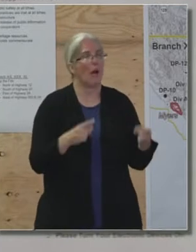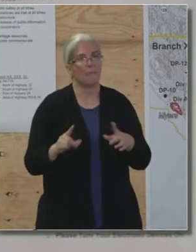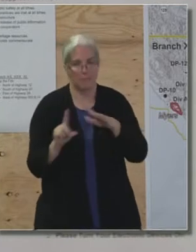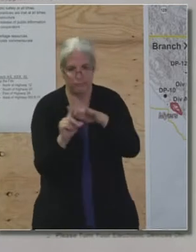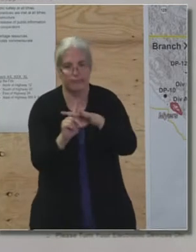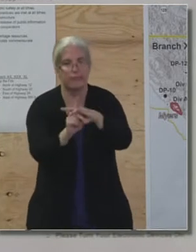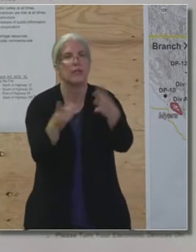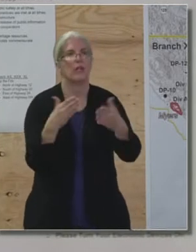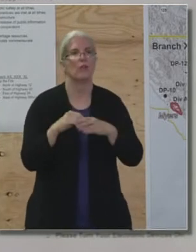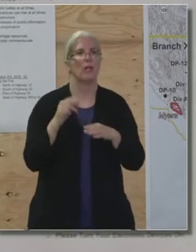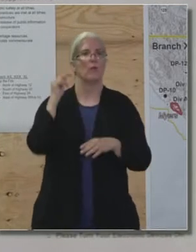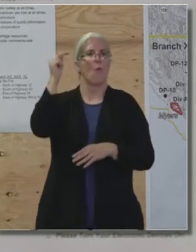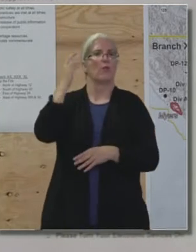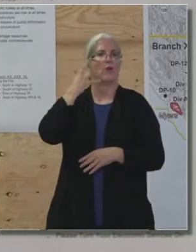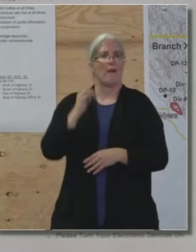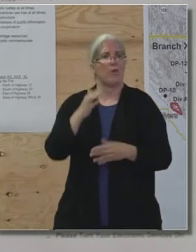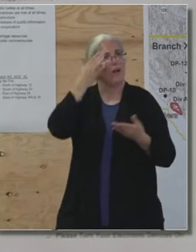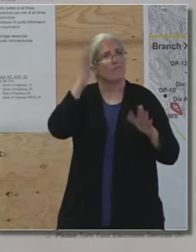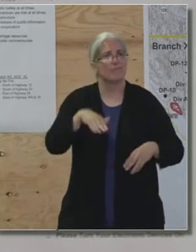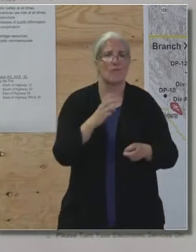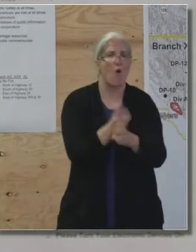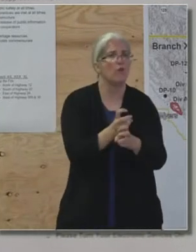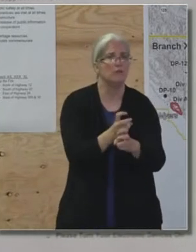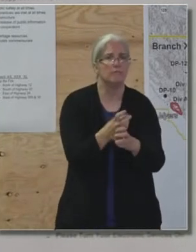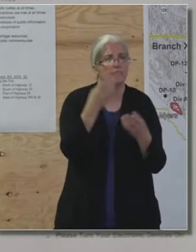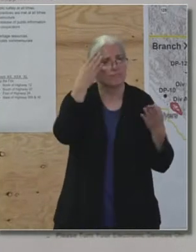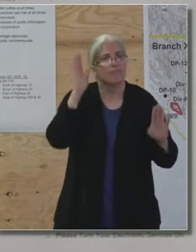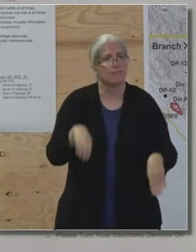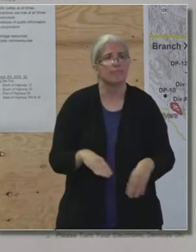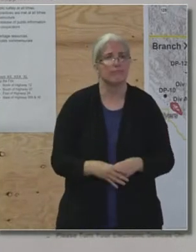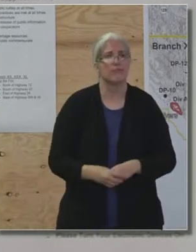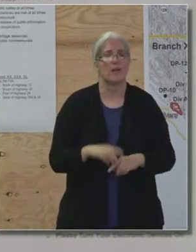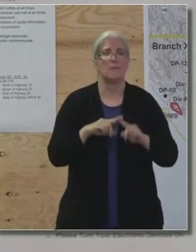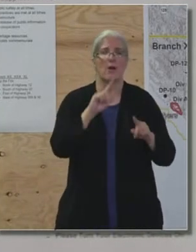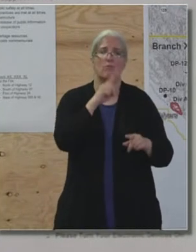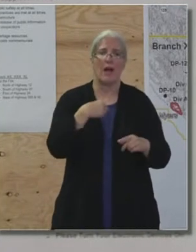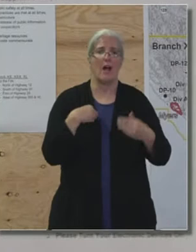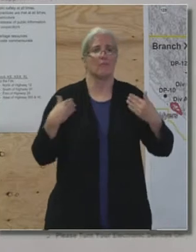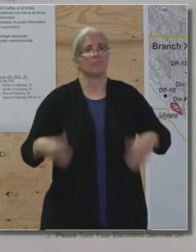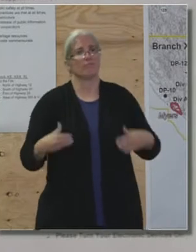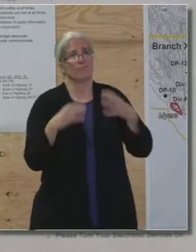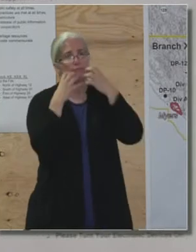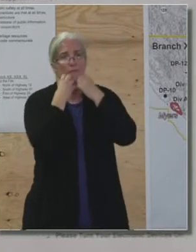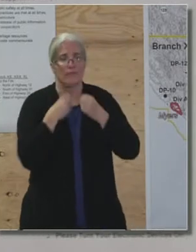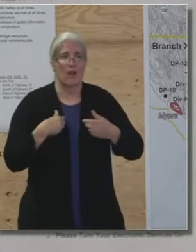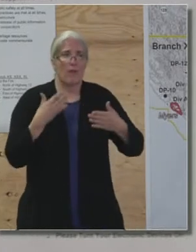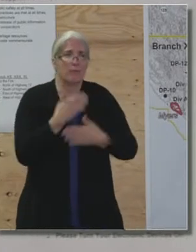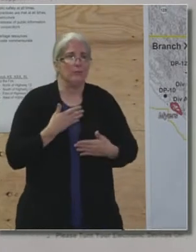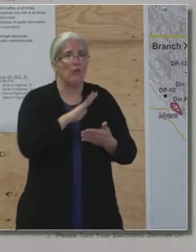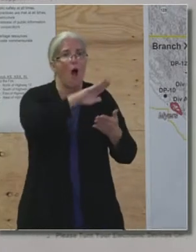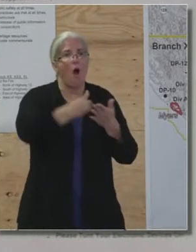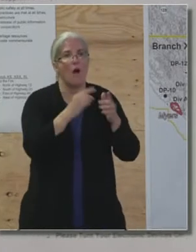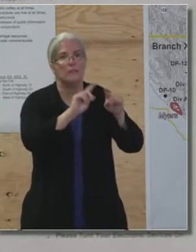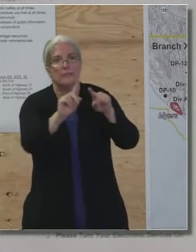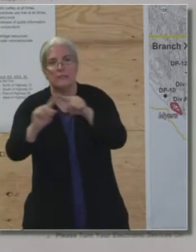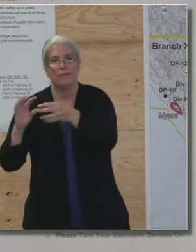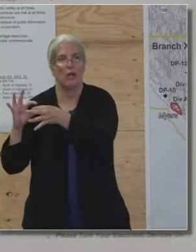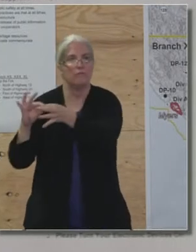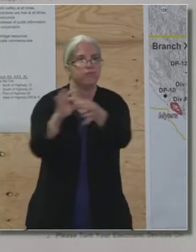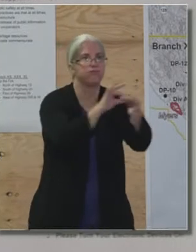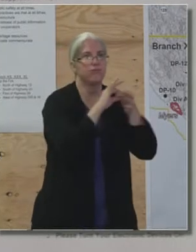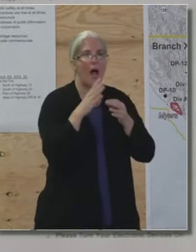apreciamos su cooperación es la única forma de poder hacer esto con la comparación de ustedes y una comunicación constante